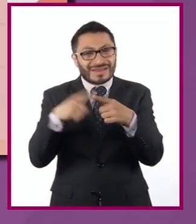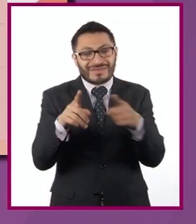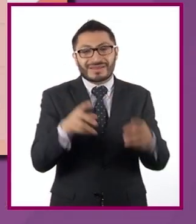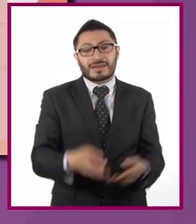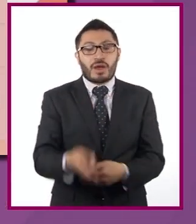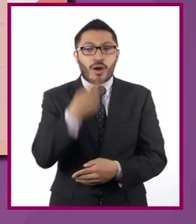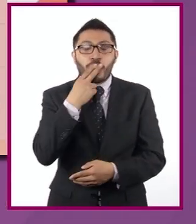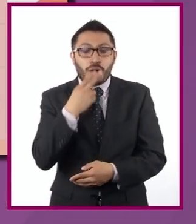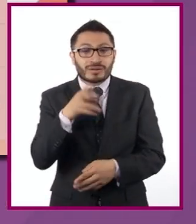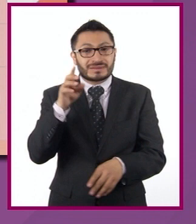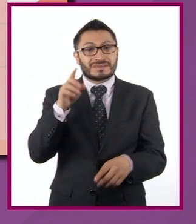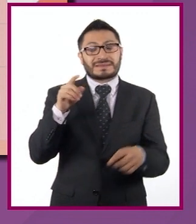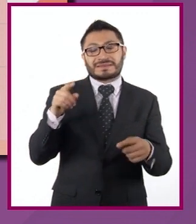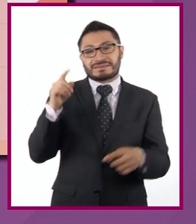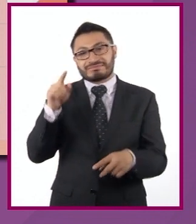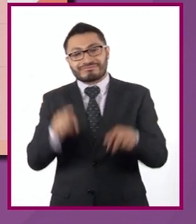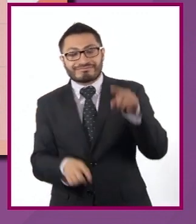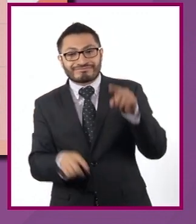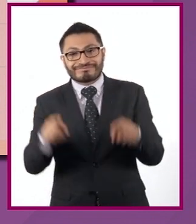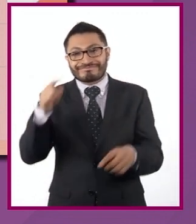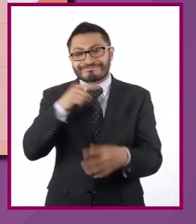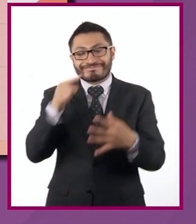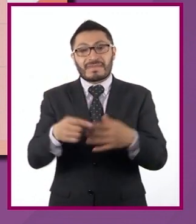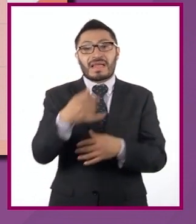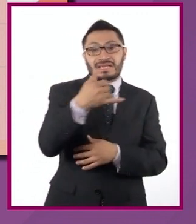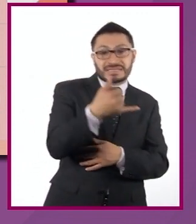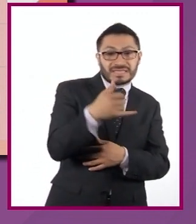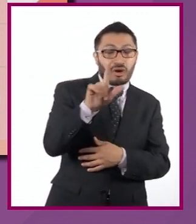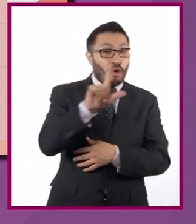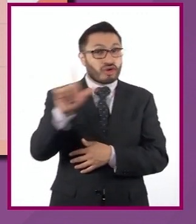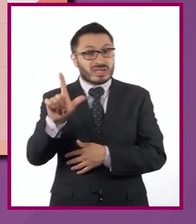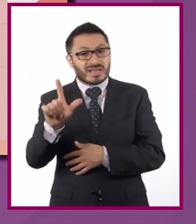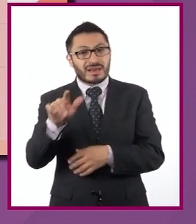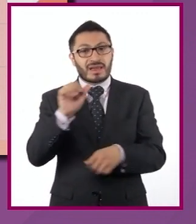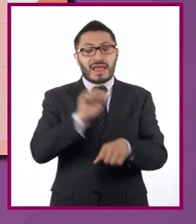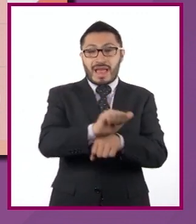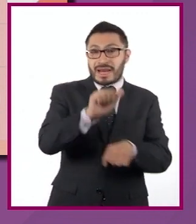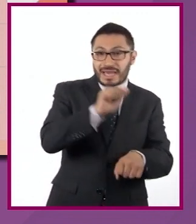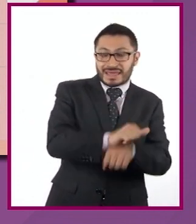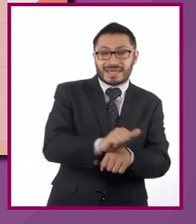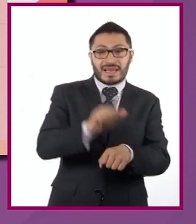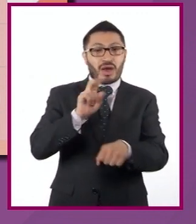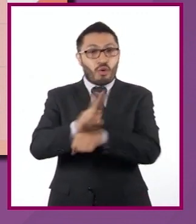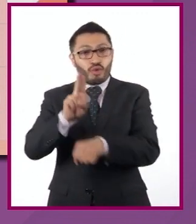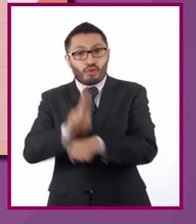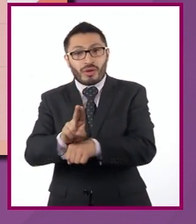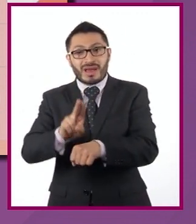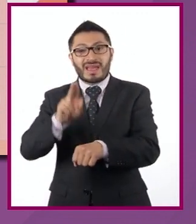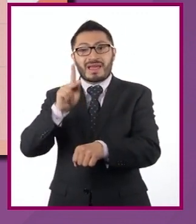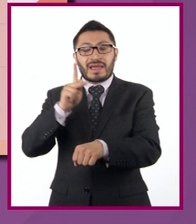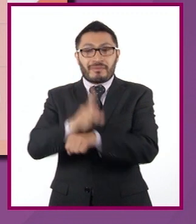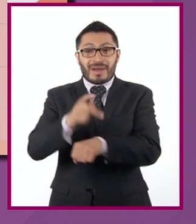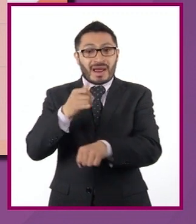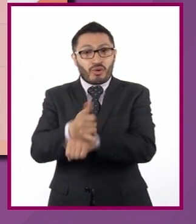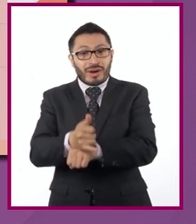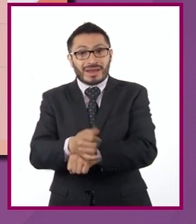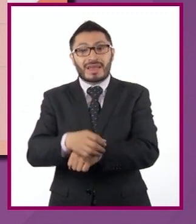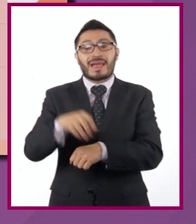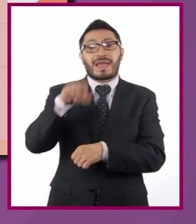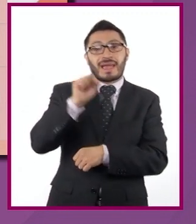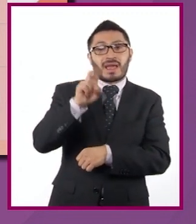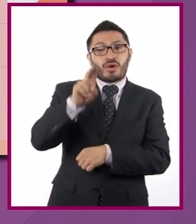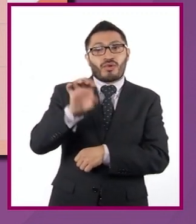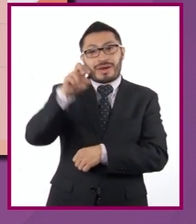Usos. Variación con Y o Y. Argentina, Uruguay, Paraguay. Suena, llave,